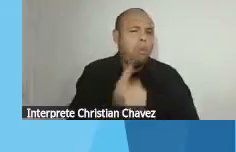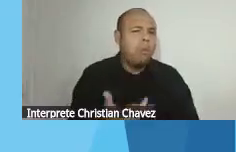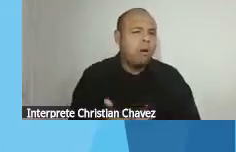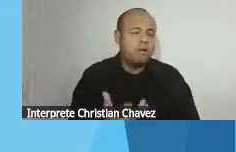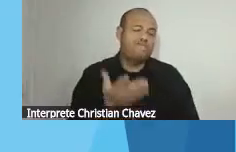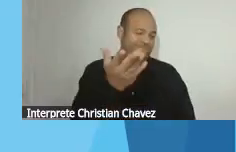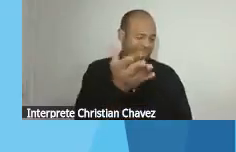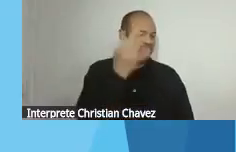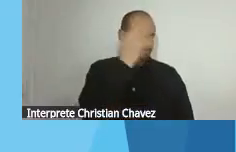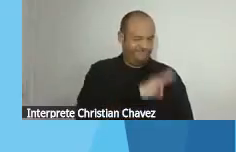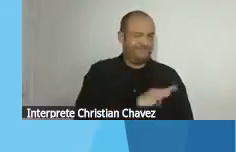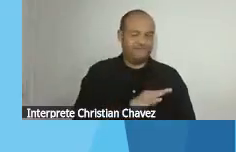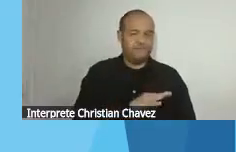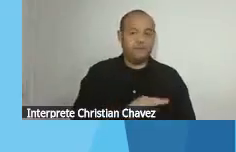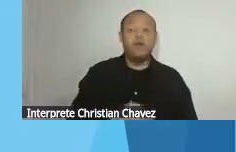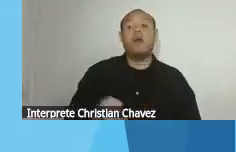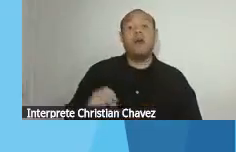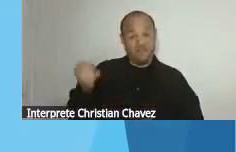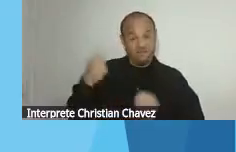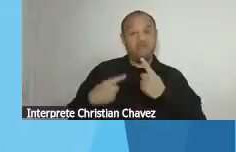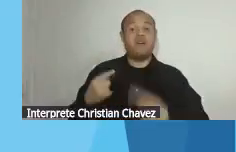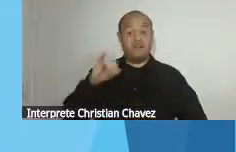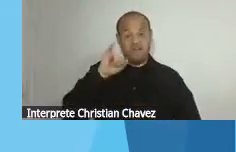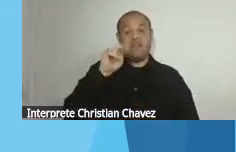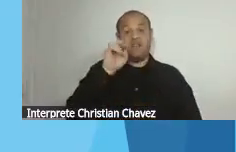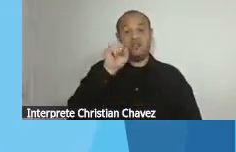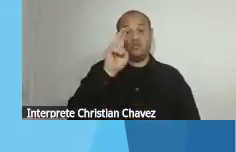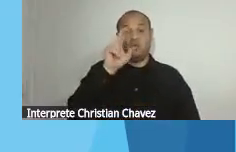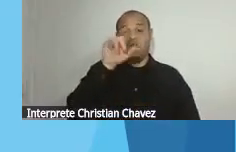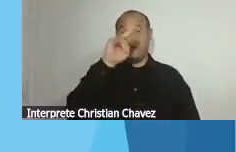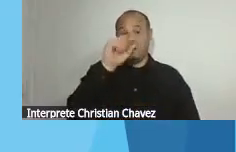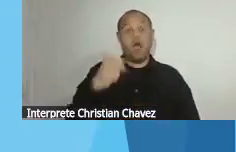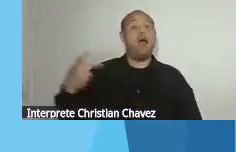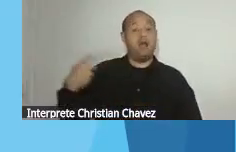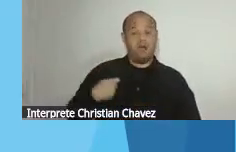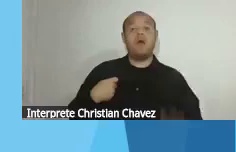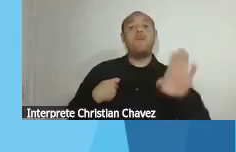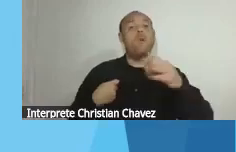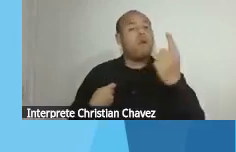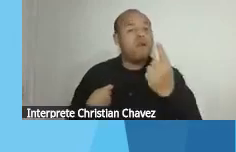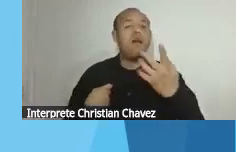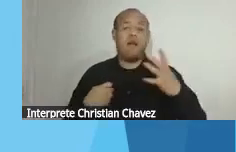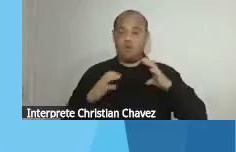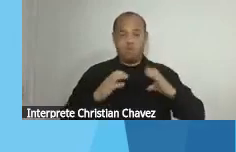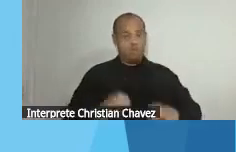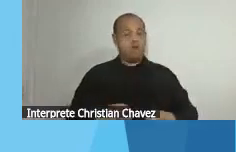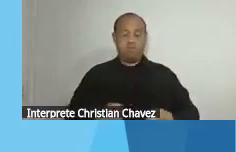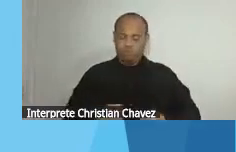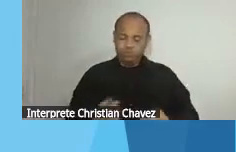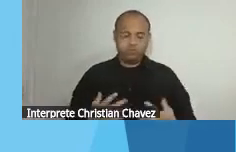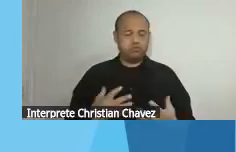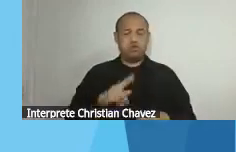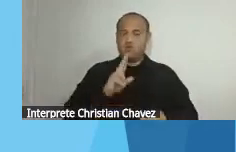inyecta cuando la persona no está produciendo insulina en su cuerpo y necesita una ayuda exógena, ¿sí?